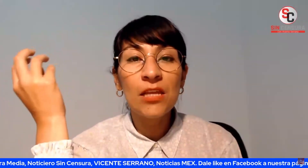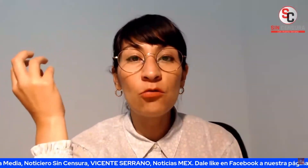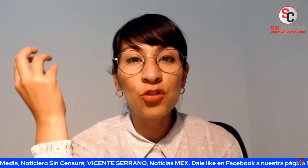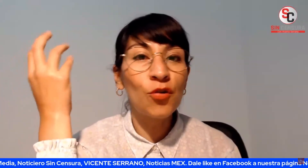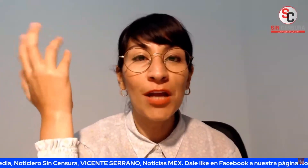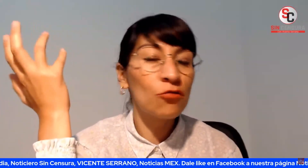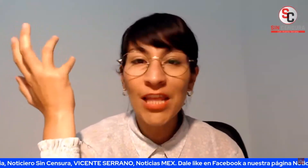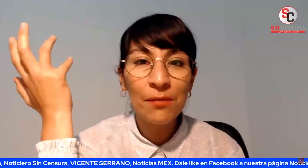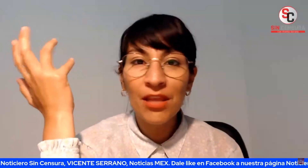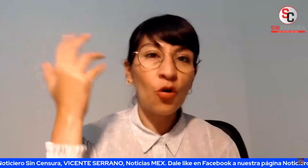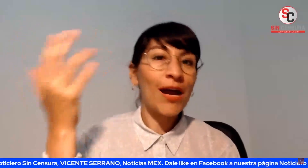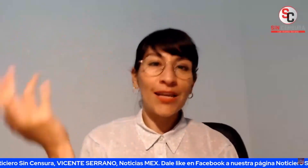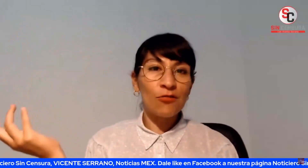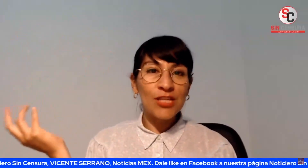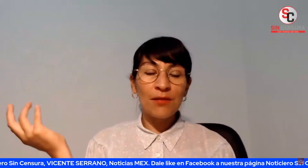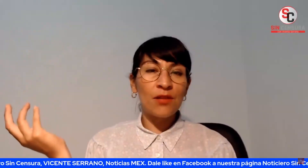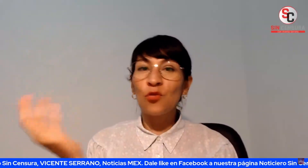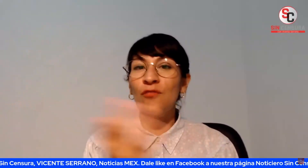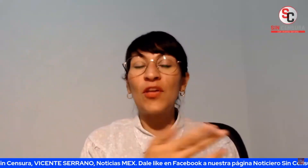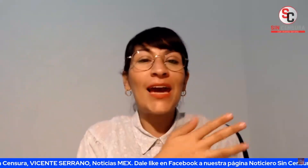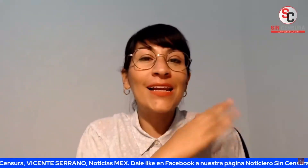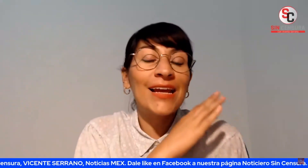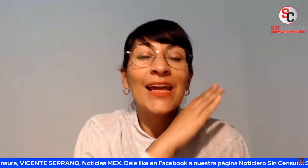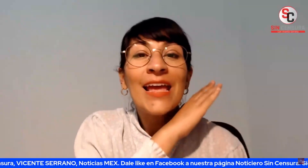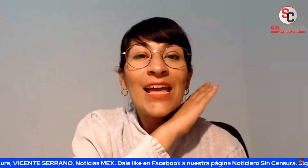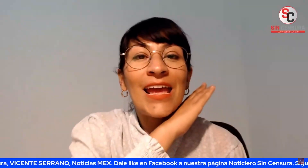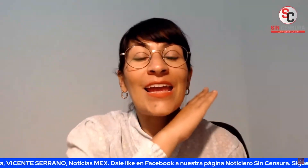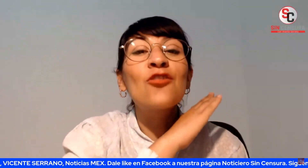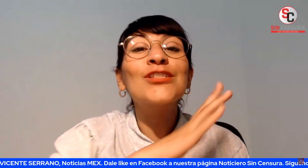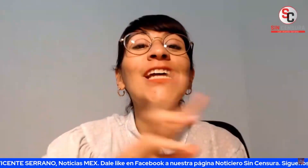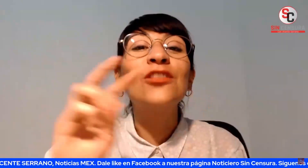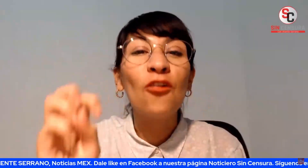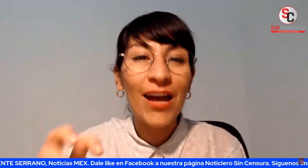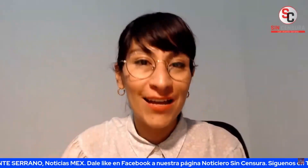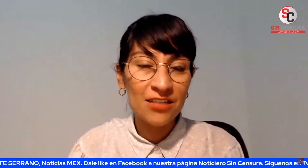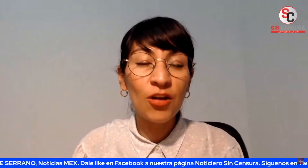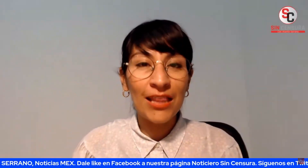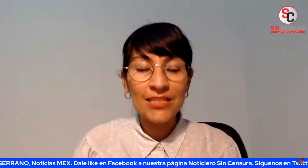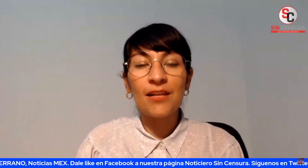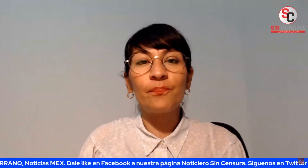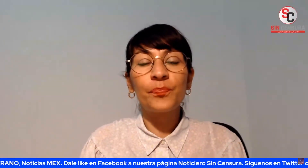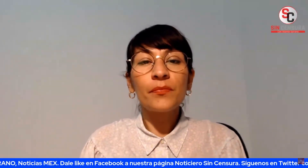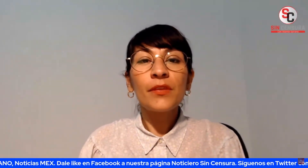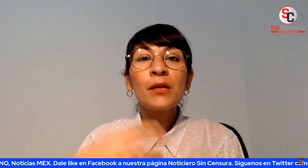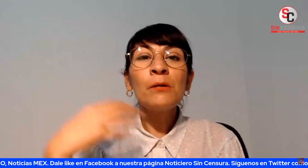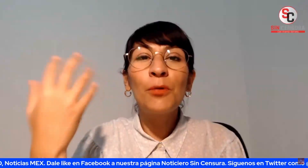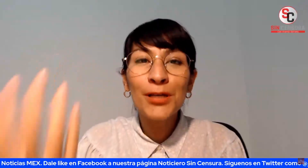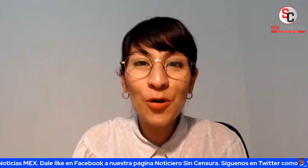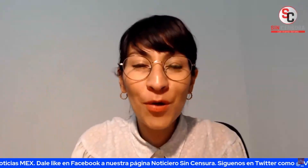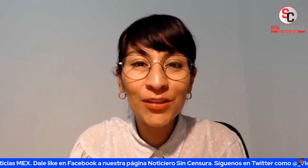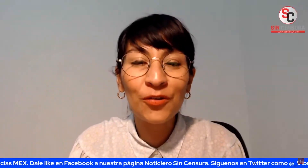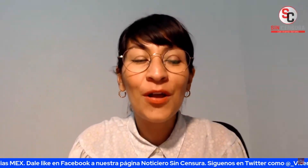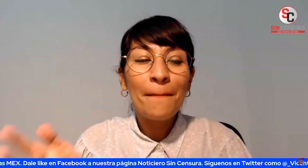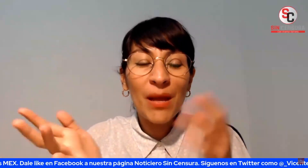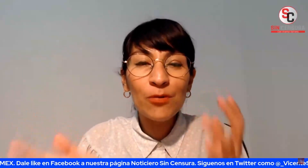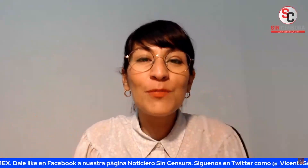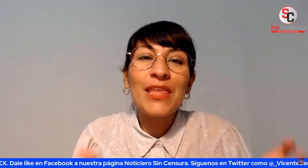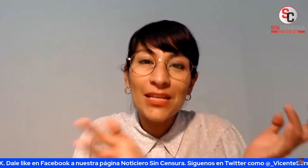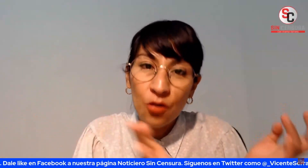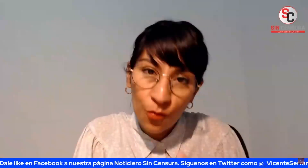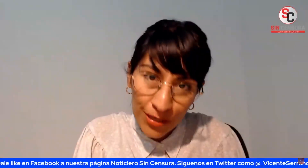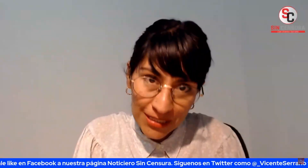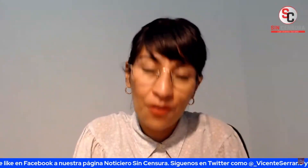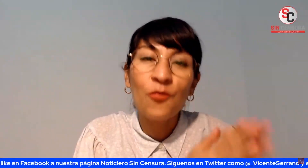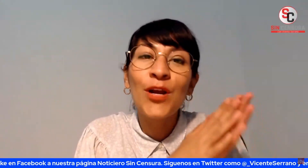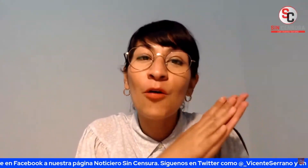una institución que no se debe de tocar, que no se debe de modificar, que no se toca, es lo que dicen. Por eso cuando